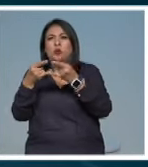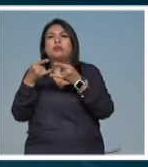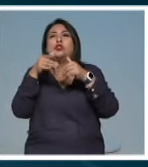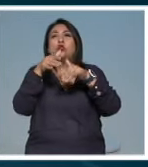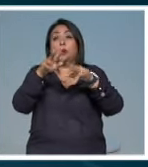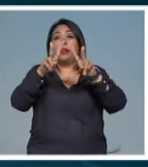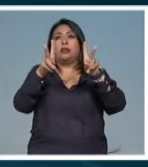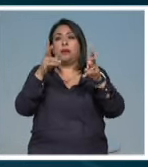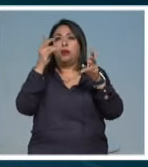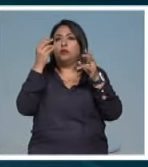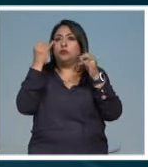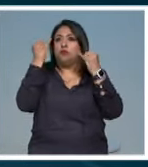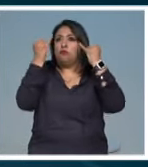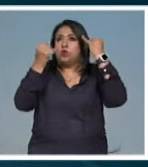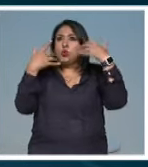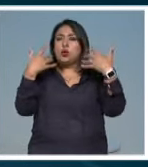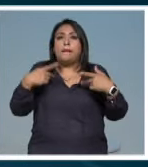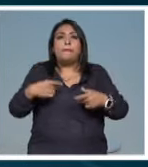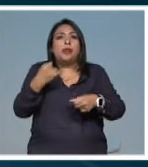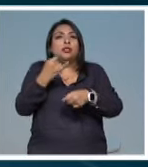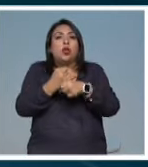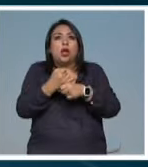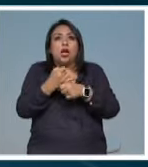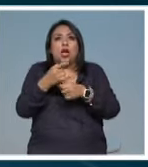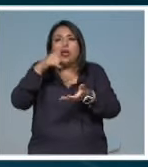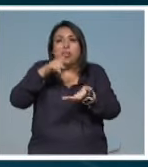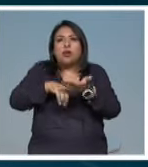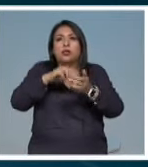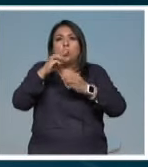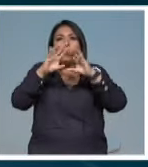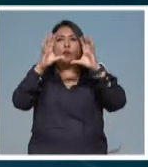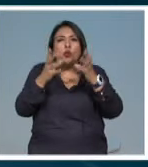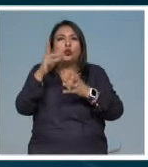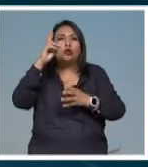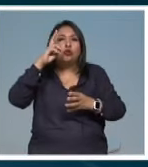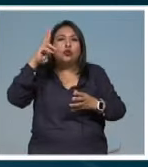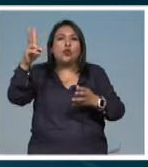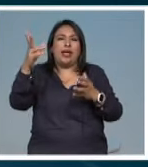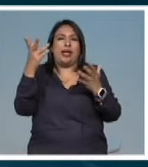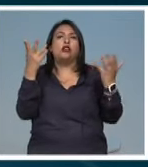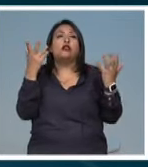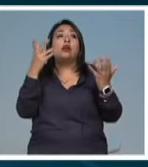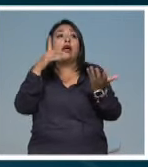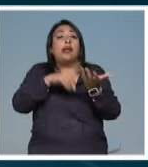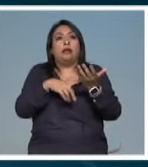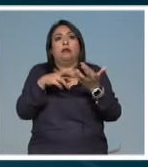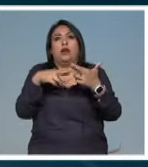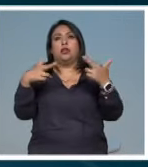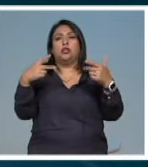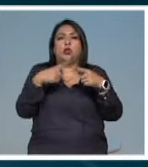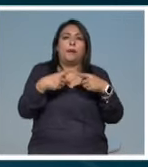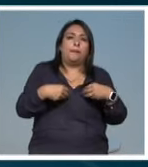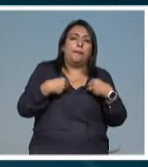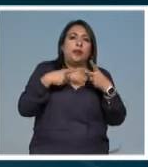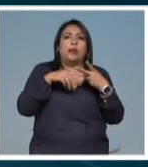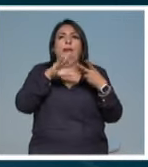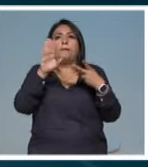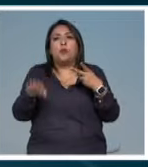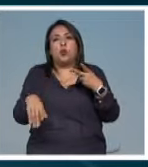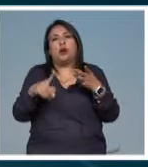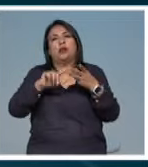sobre temas fantásticos, cuyos personajes quedan atrapados en mundos oníricos y liminales, que abordan la relación entre la vida, la muerte